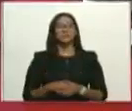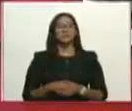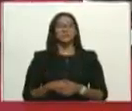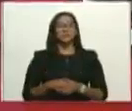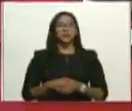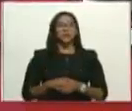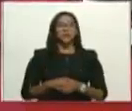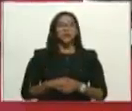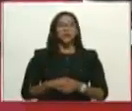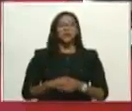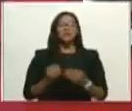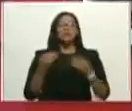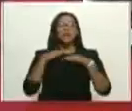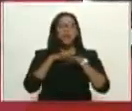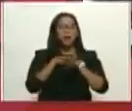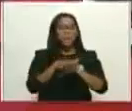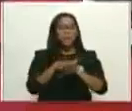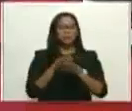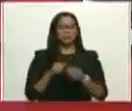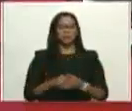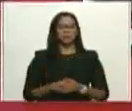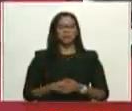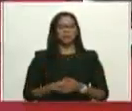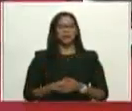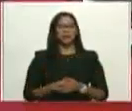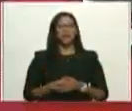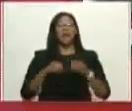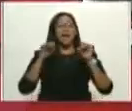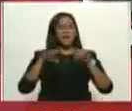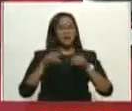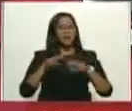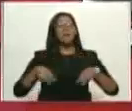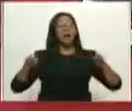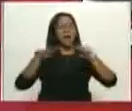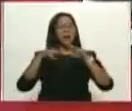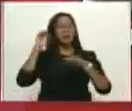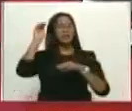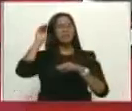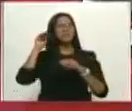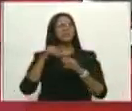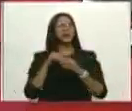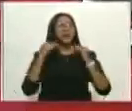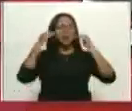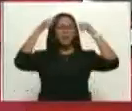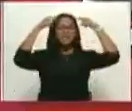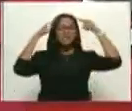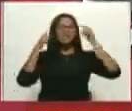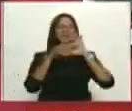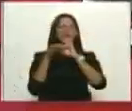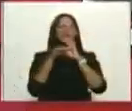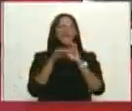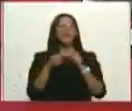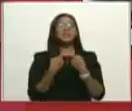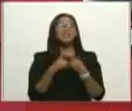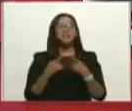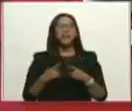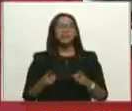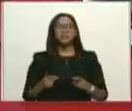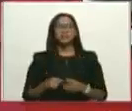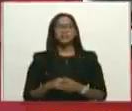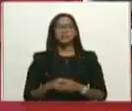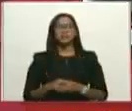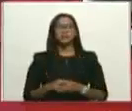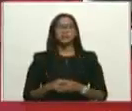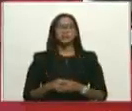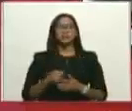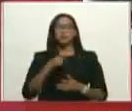de la incorporación y sembrar valores hacia el futuro. El comandante Chávez hablaba que la unidad es diversa, que no